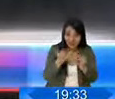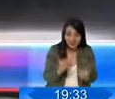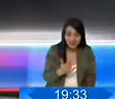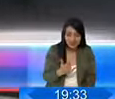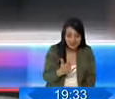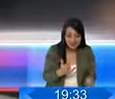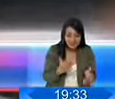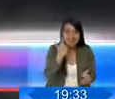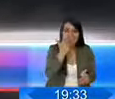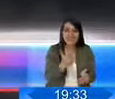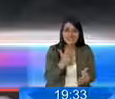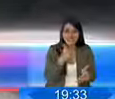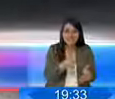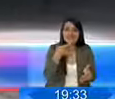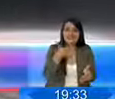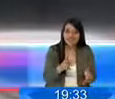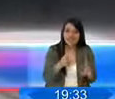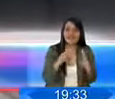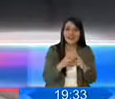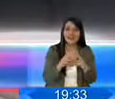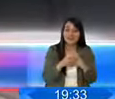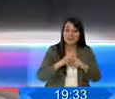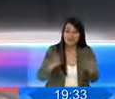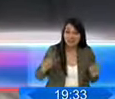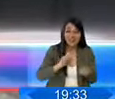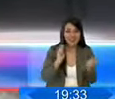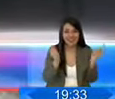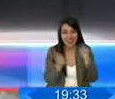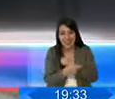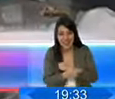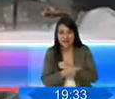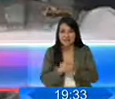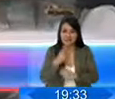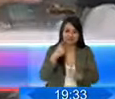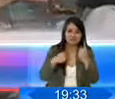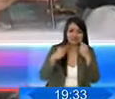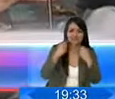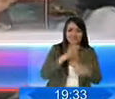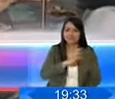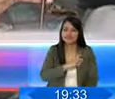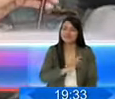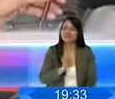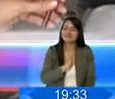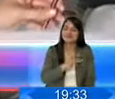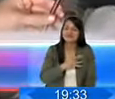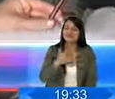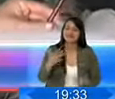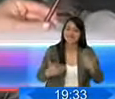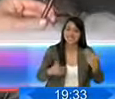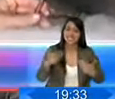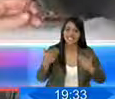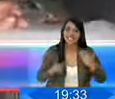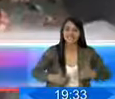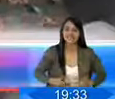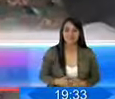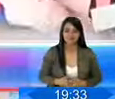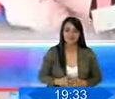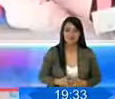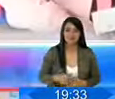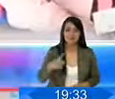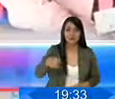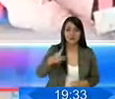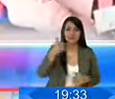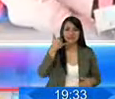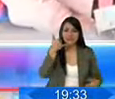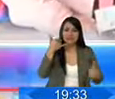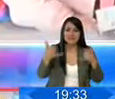de un nuevo capítulo que se empieza a escribir ya no con lágrimas de dolor, sino con lágrimas de felicidad. Tras sus numerosas llamadas para